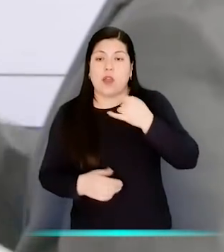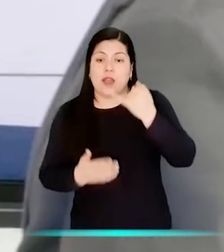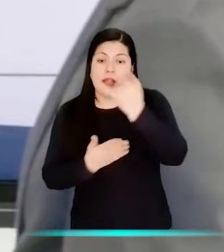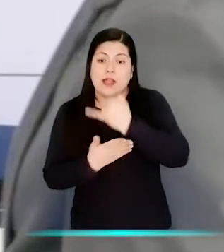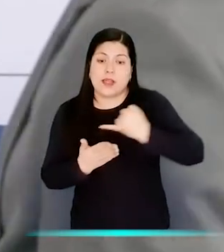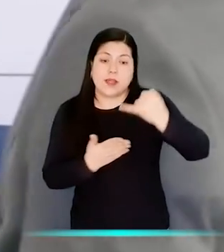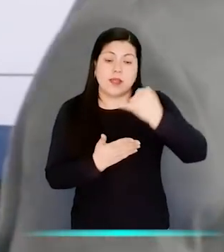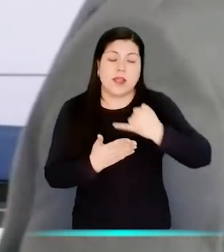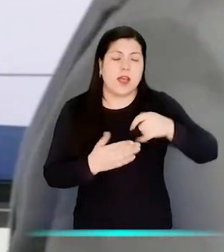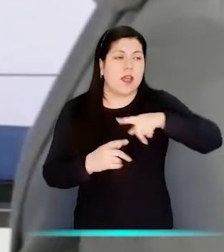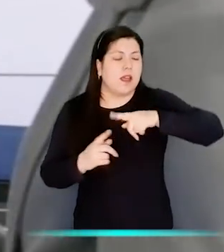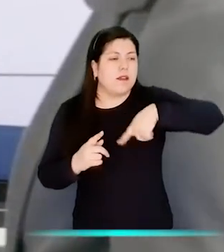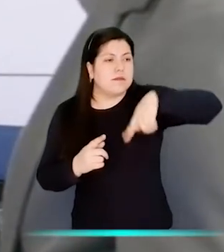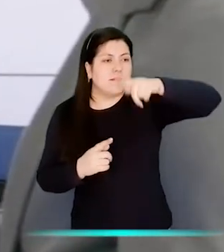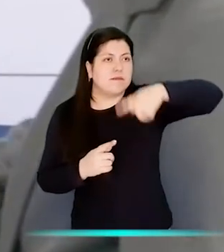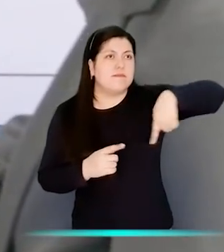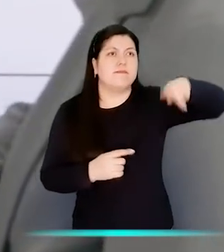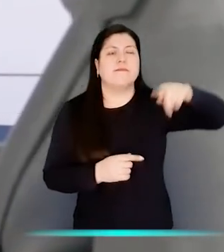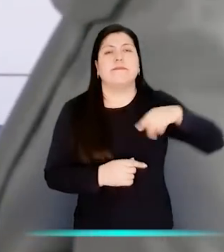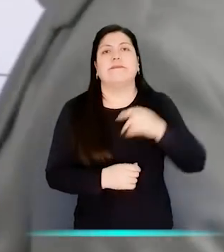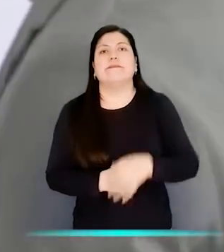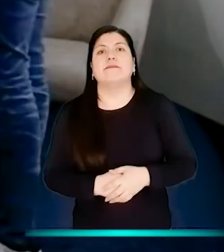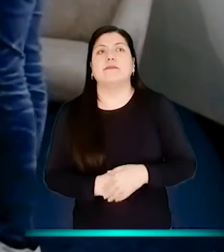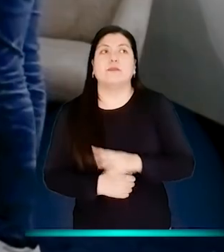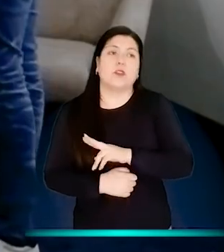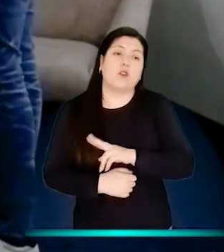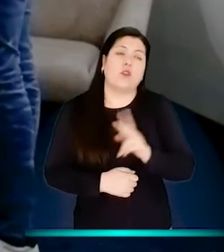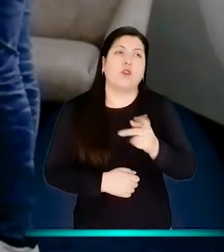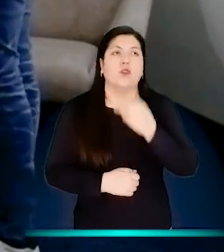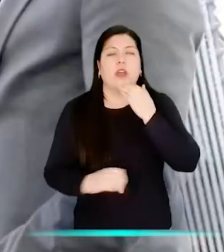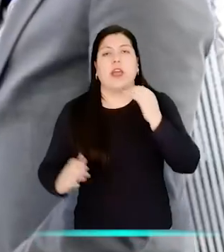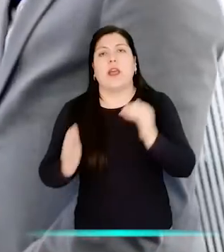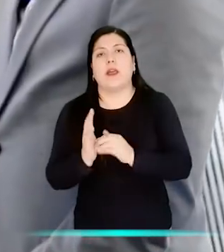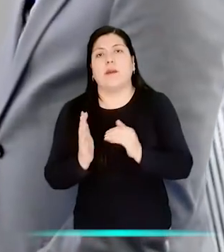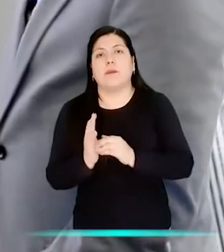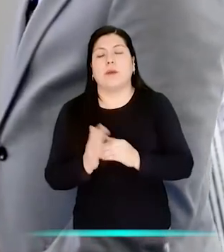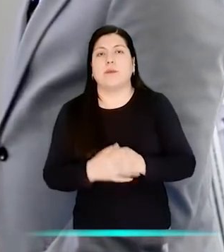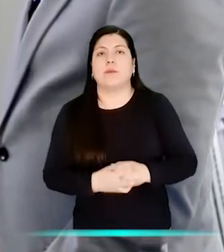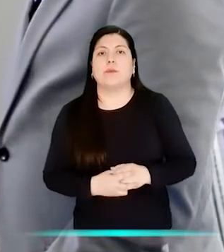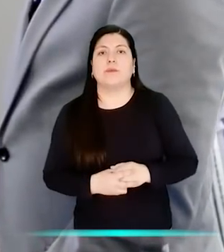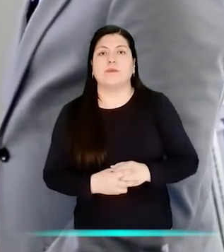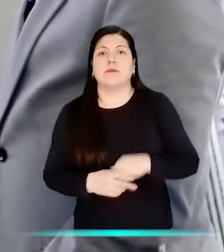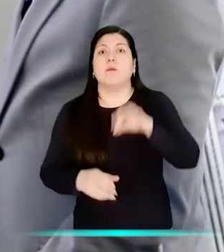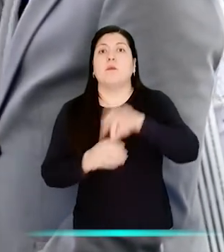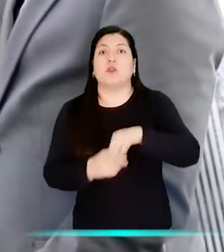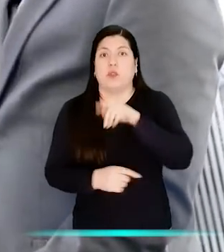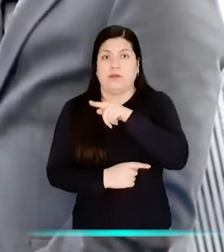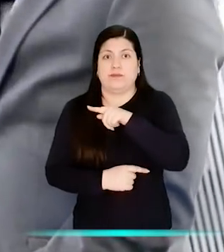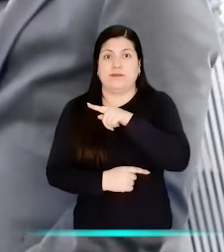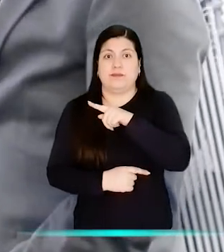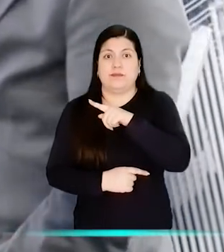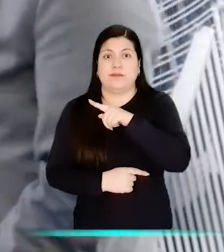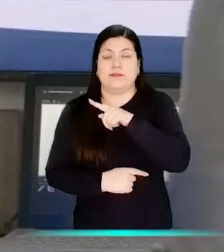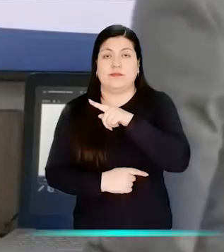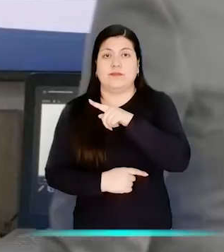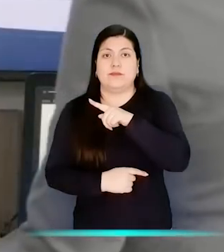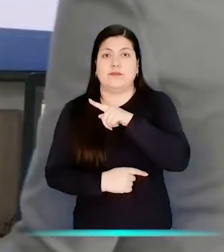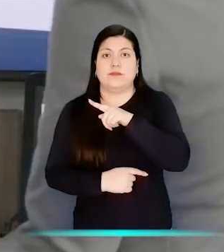la traza del elector en su forma de marcar. Otro ejemplo similar, ¿cierto? Voto por